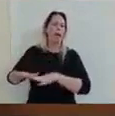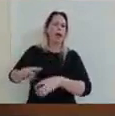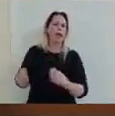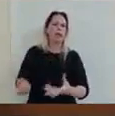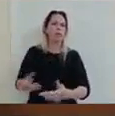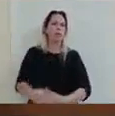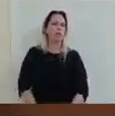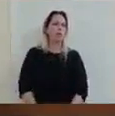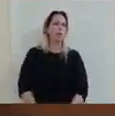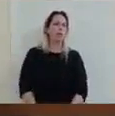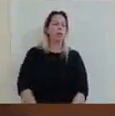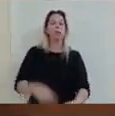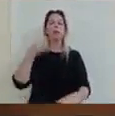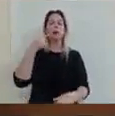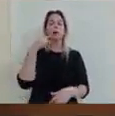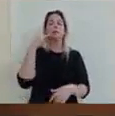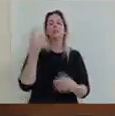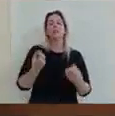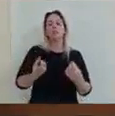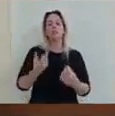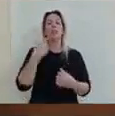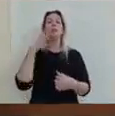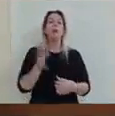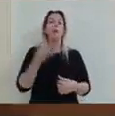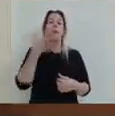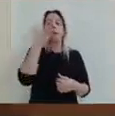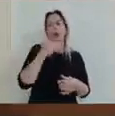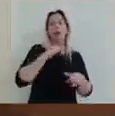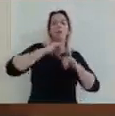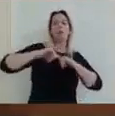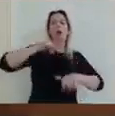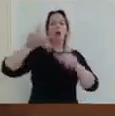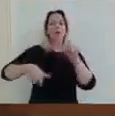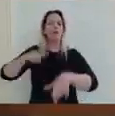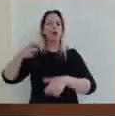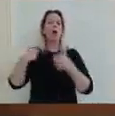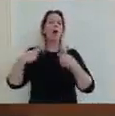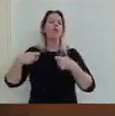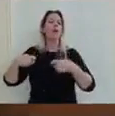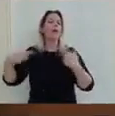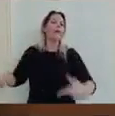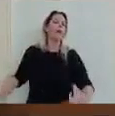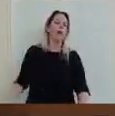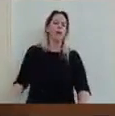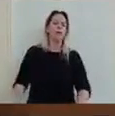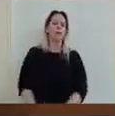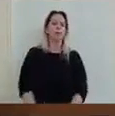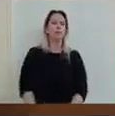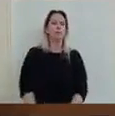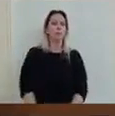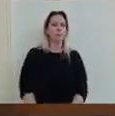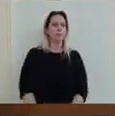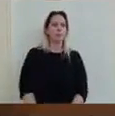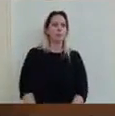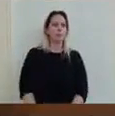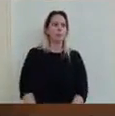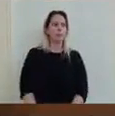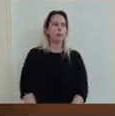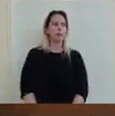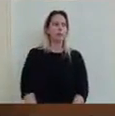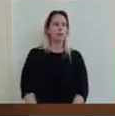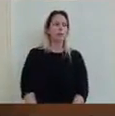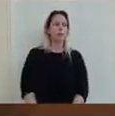comunidad de lo que se está gastando ante esta pandemia. Esto es dinámico. La gente necesita hoy darle respuesta por